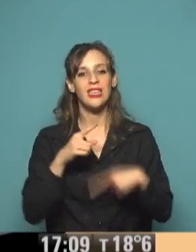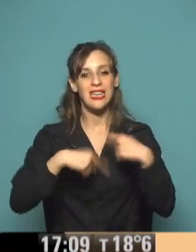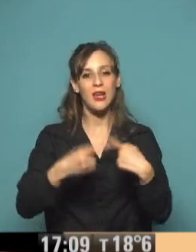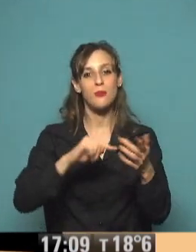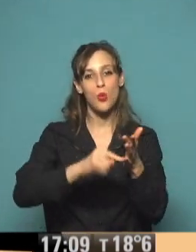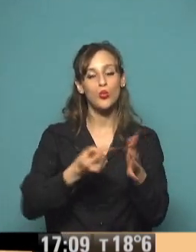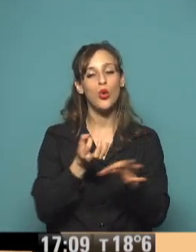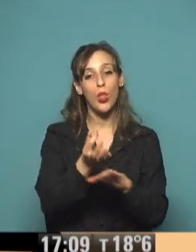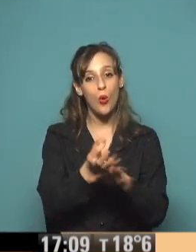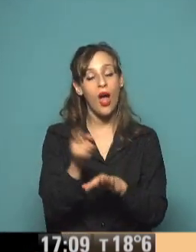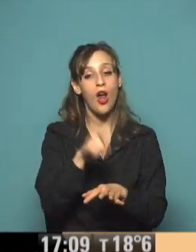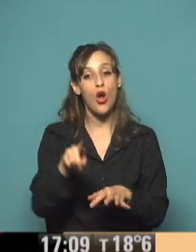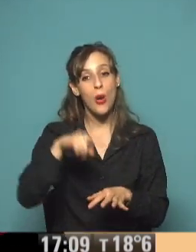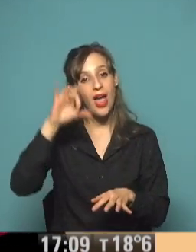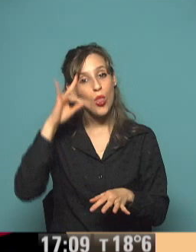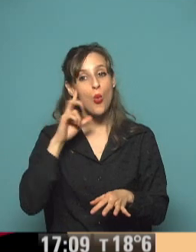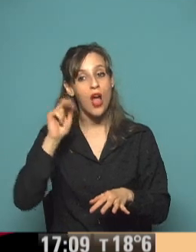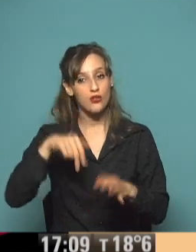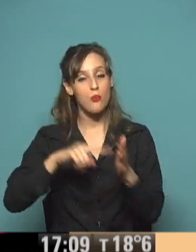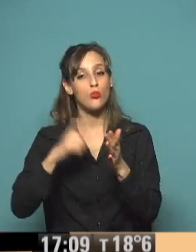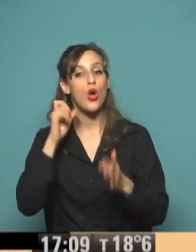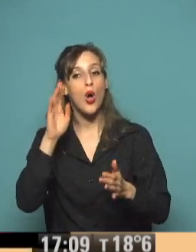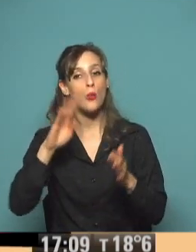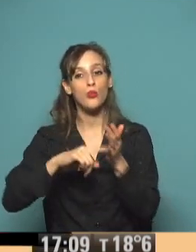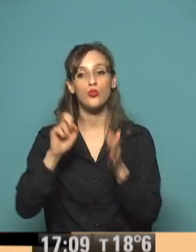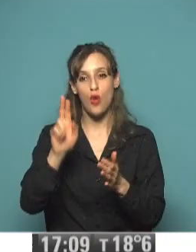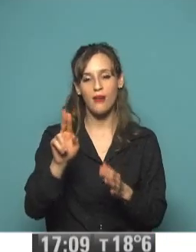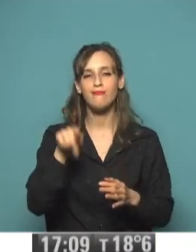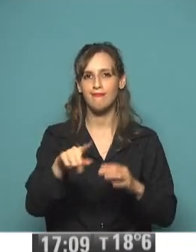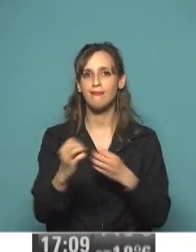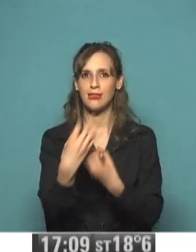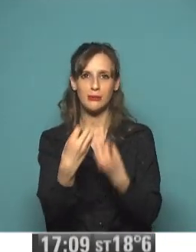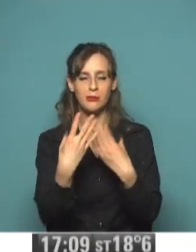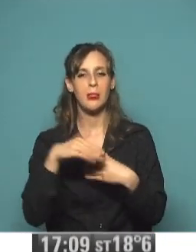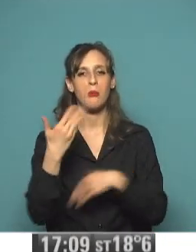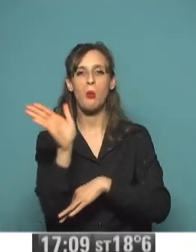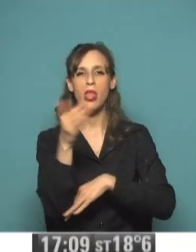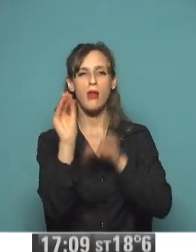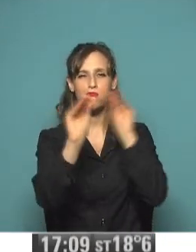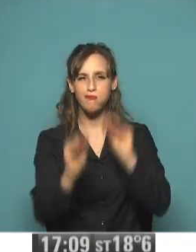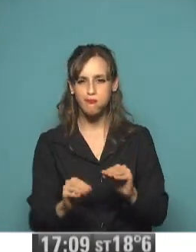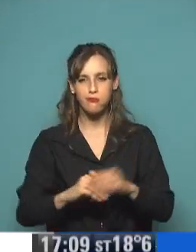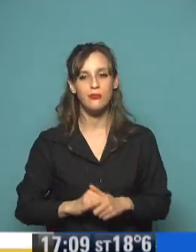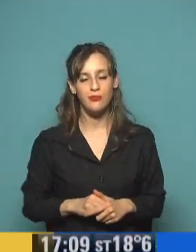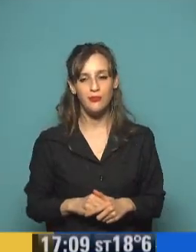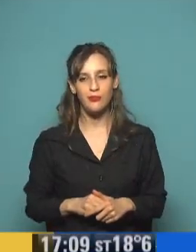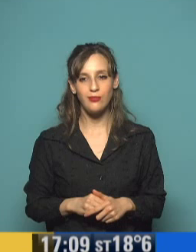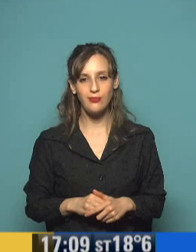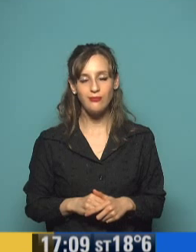seguimos.educando@educacion.gob.ar y hagamos una bandera con todos los cielos del país. Seguimos